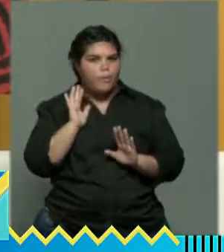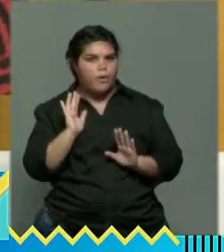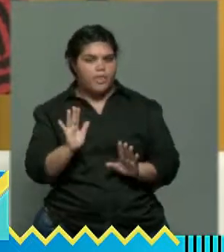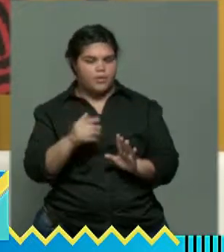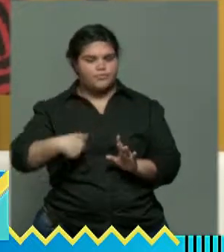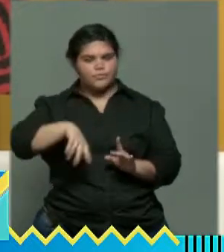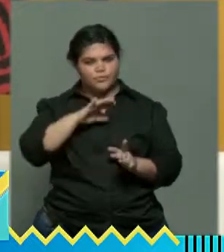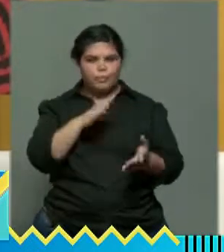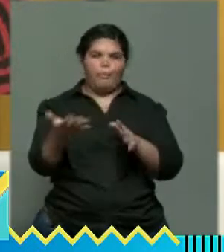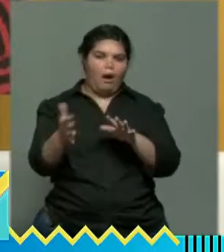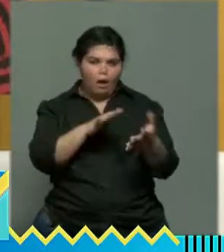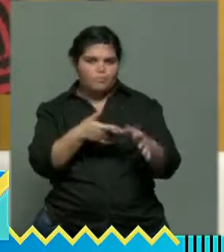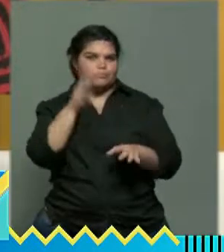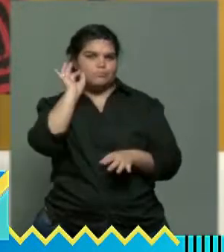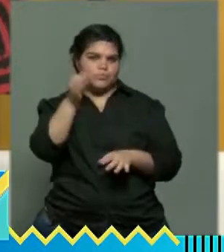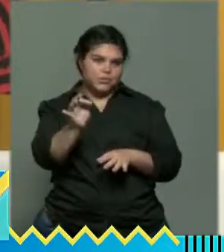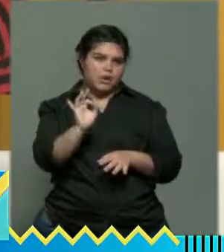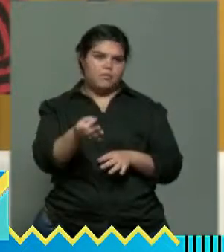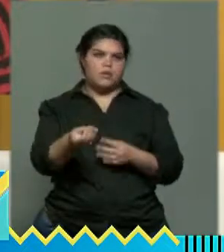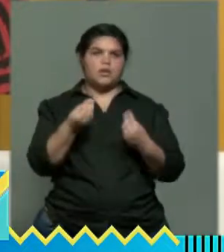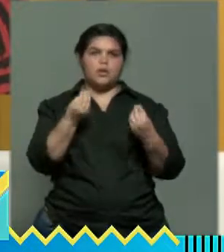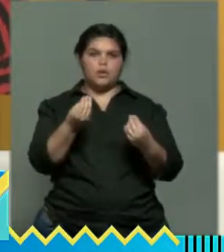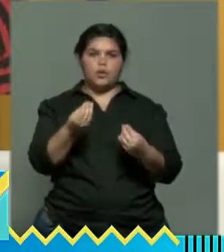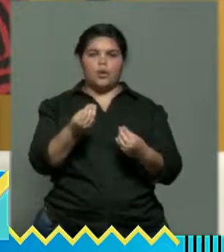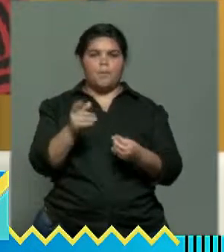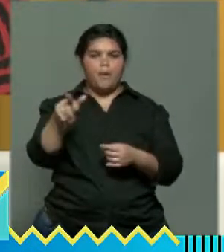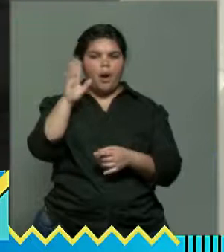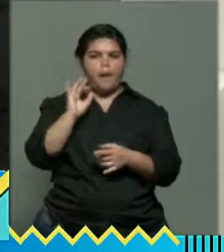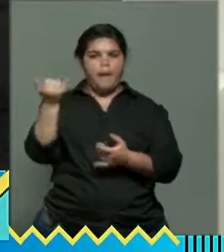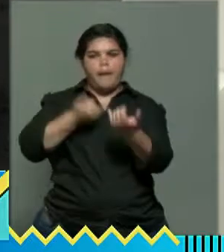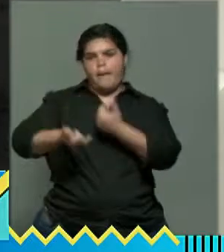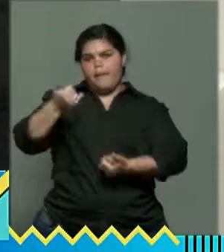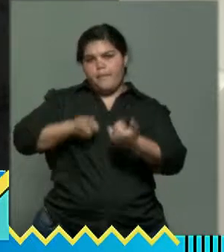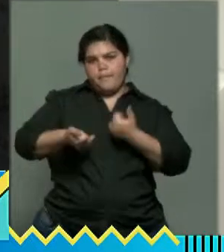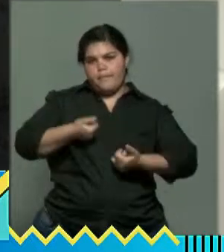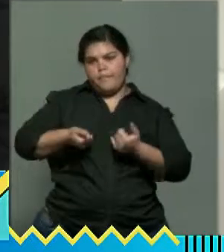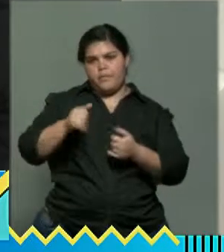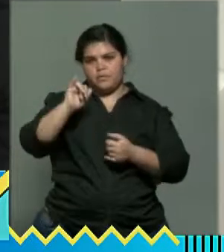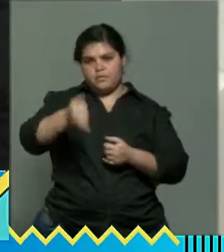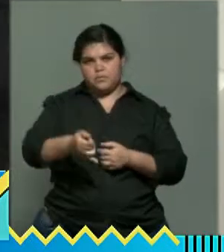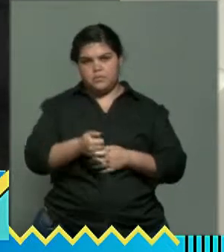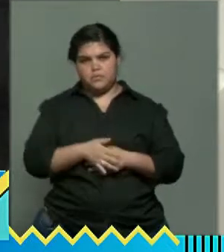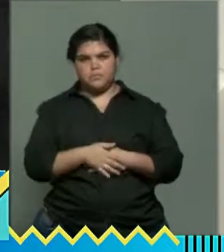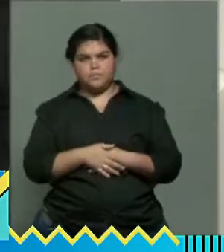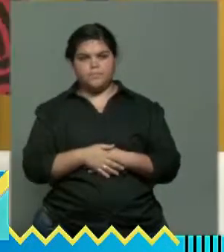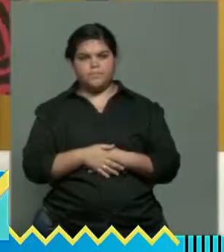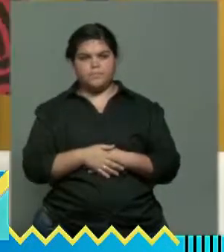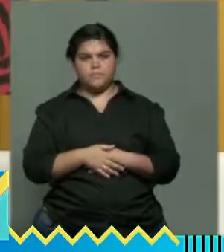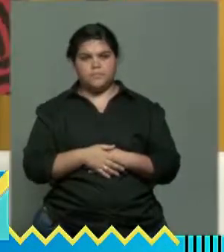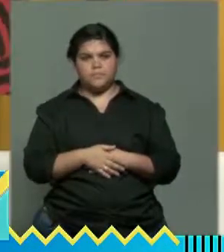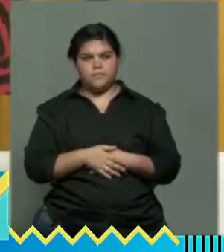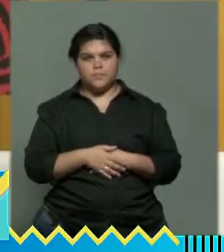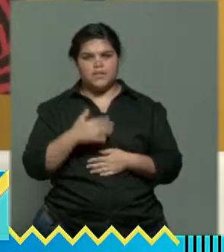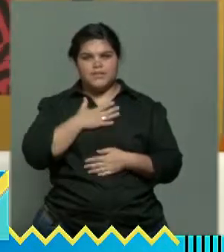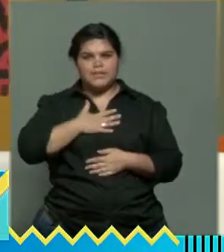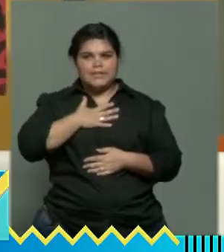que esa inducción de parte de esas versiones, de parte de las empresas estaban. Que dice que ellos tenían la sensación de que